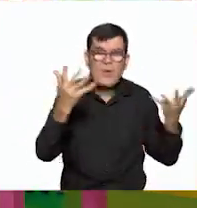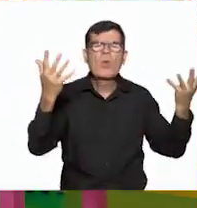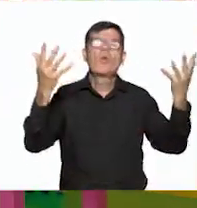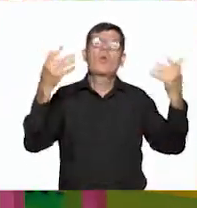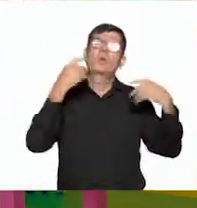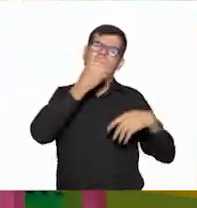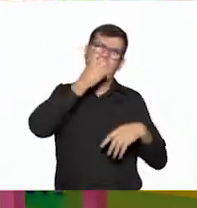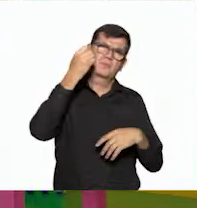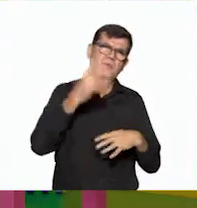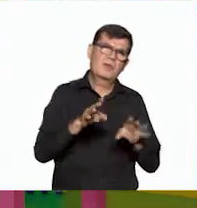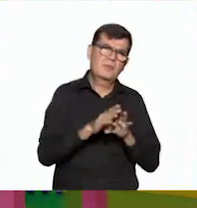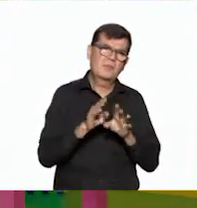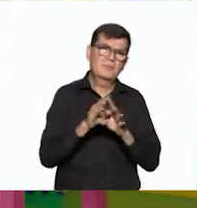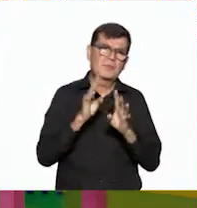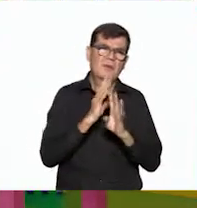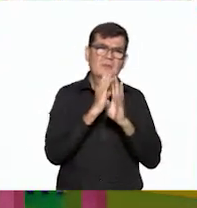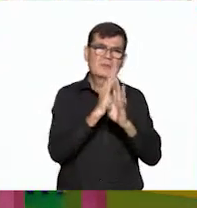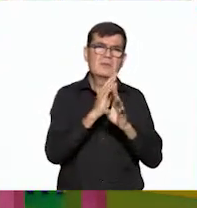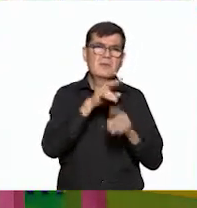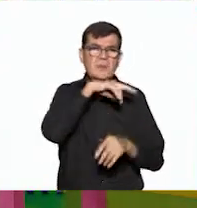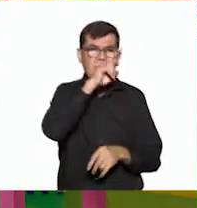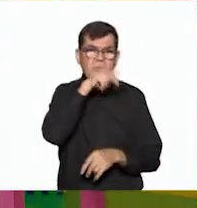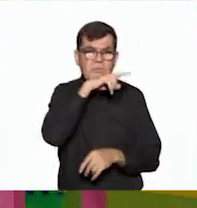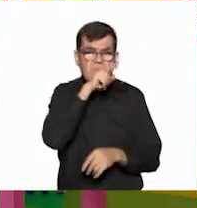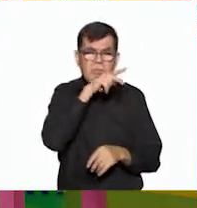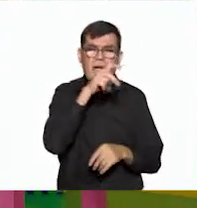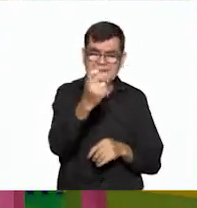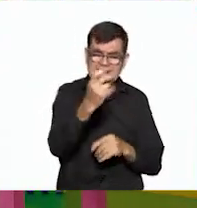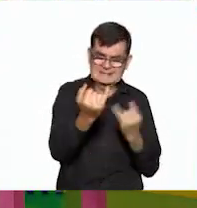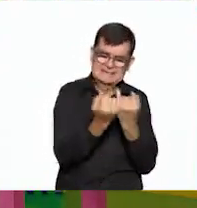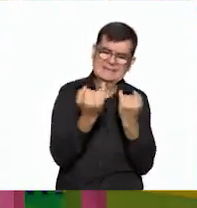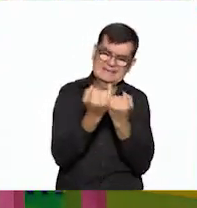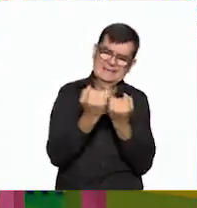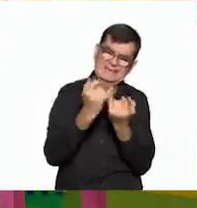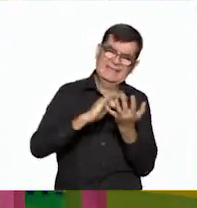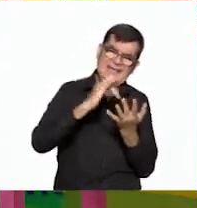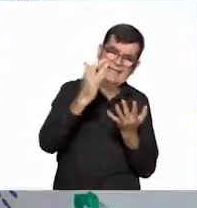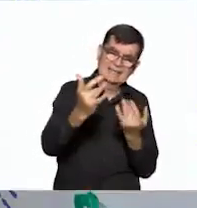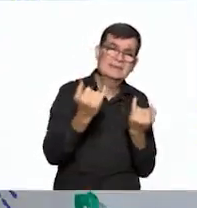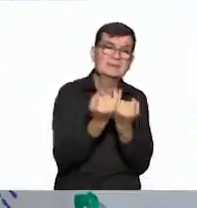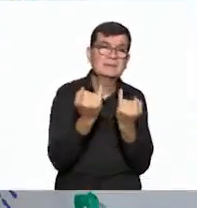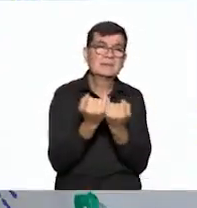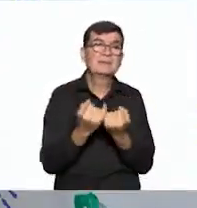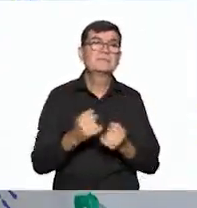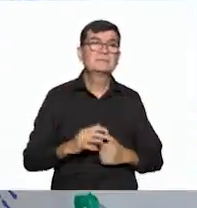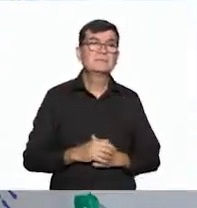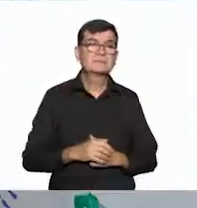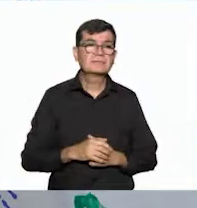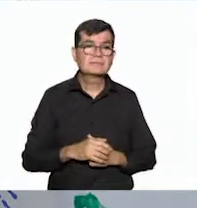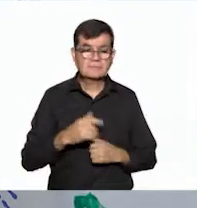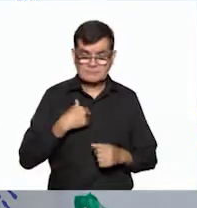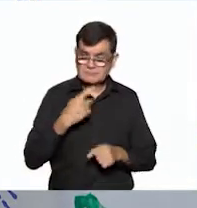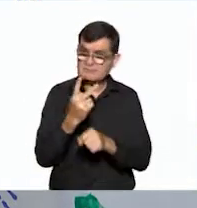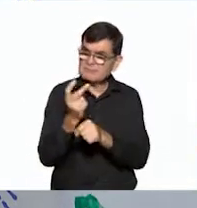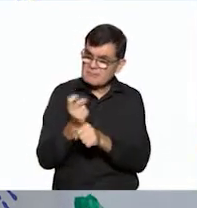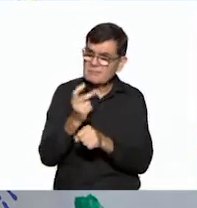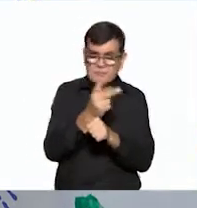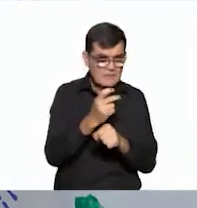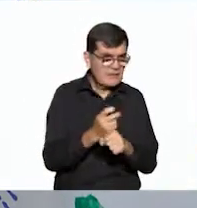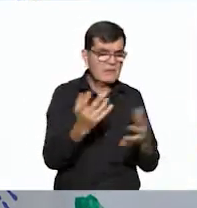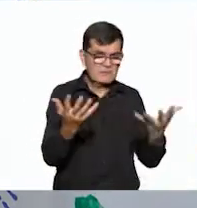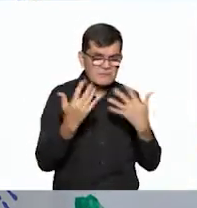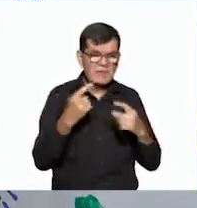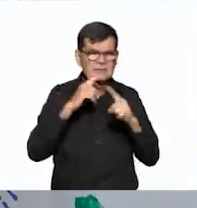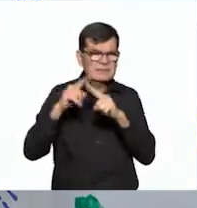sí! ¡Es la víbora de la mar! ¡Sí, es esa! ¡Muchas gracias! ¡Ay, qué divertido! Entonces, pues, inviten a su familia a que les